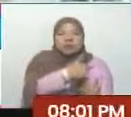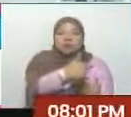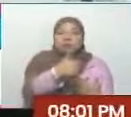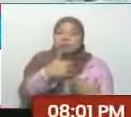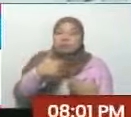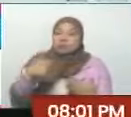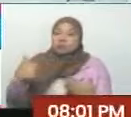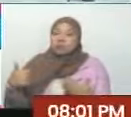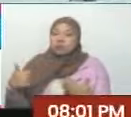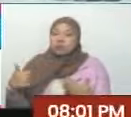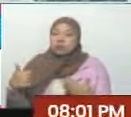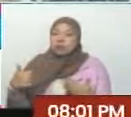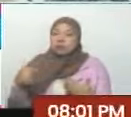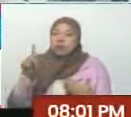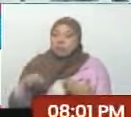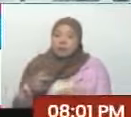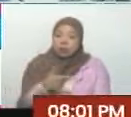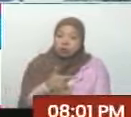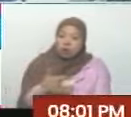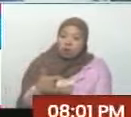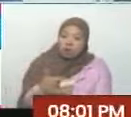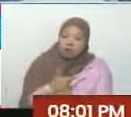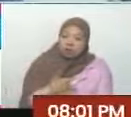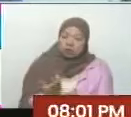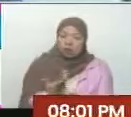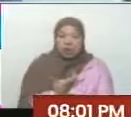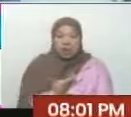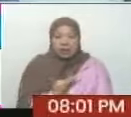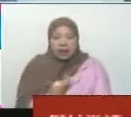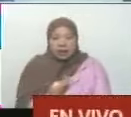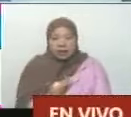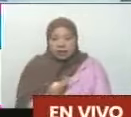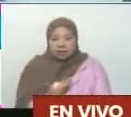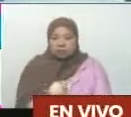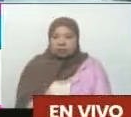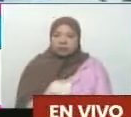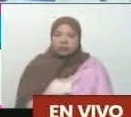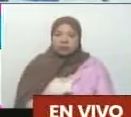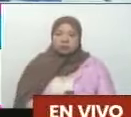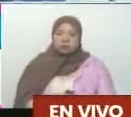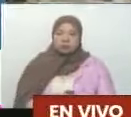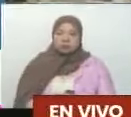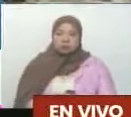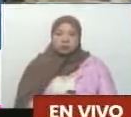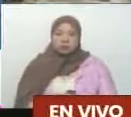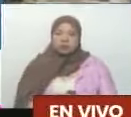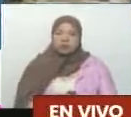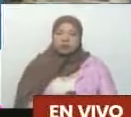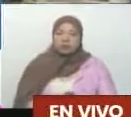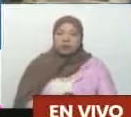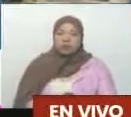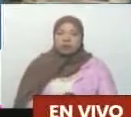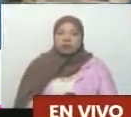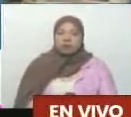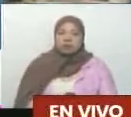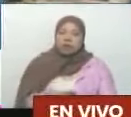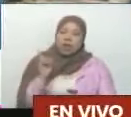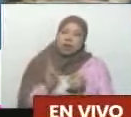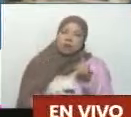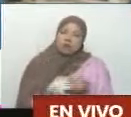inclusive digo, cada gobernador, todo, cualquier gobernador, pues yo les puedo decir de algún gobernador por ahí